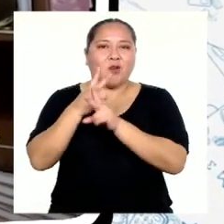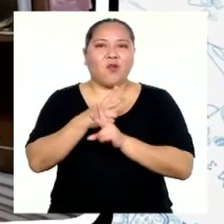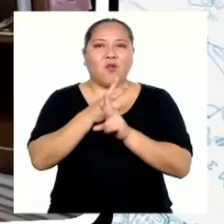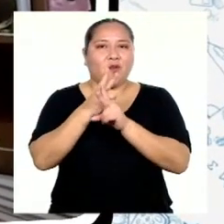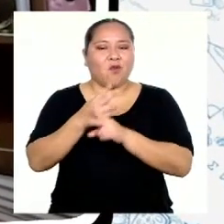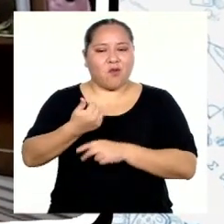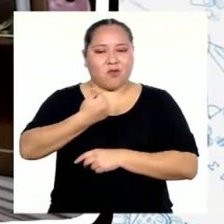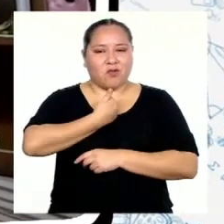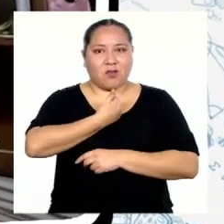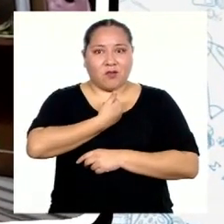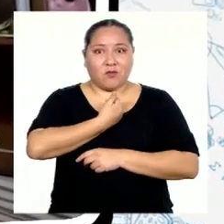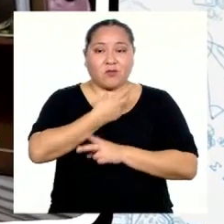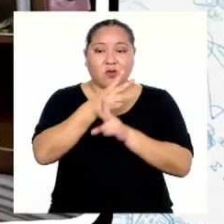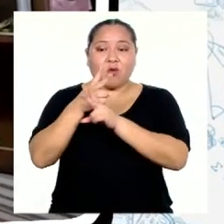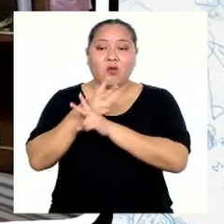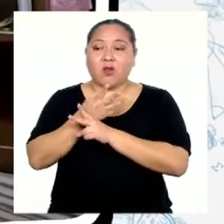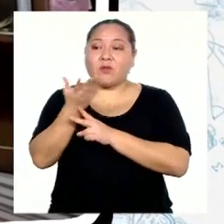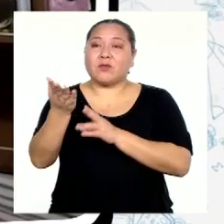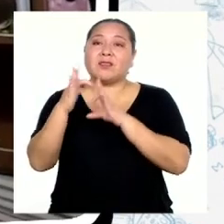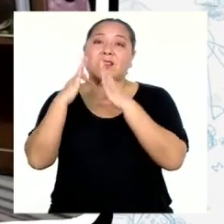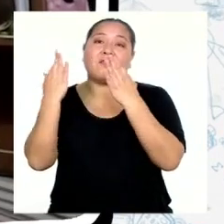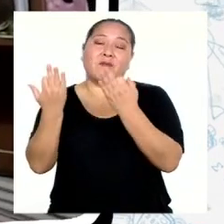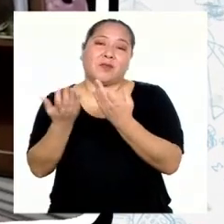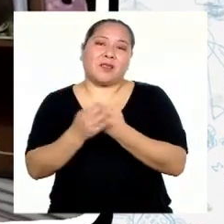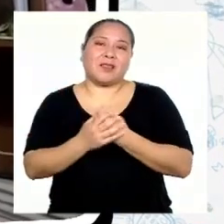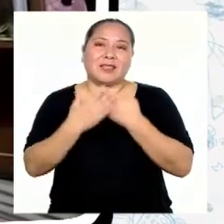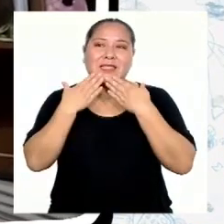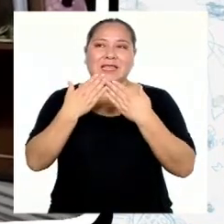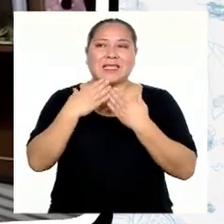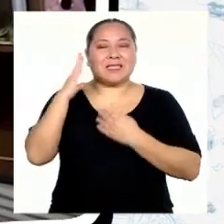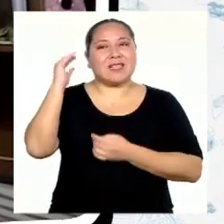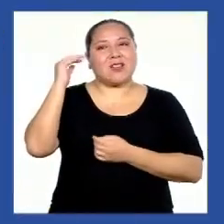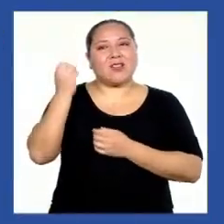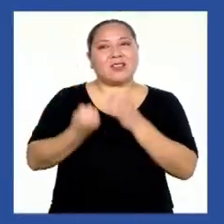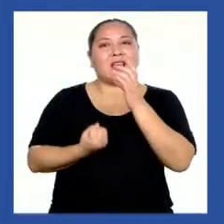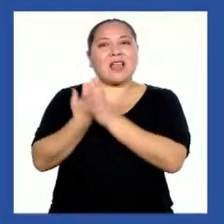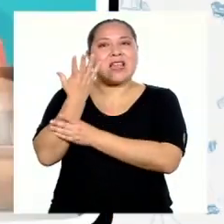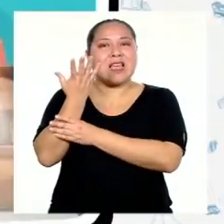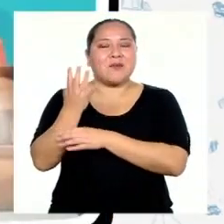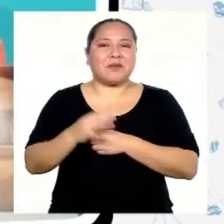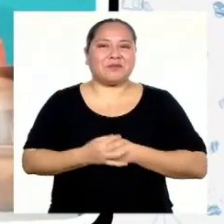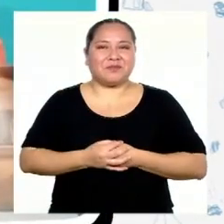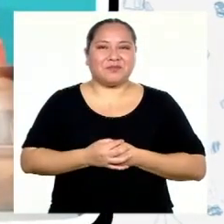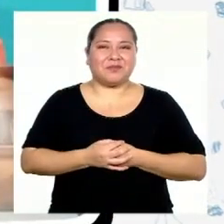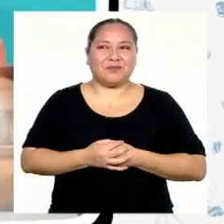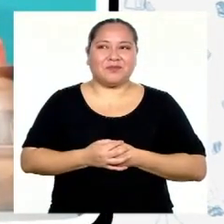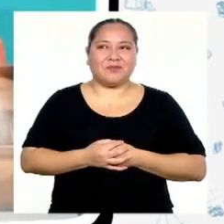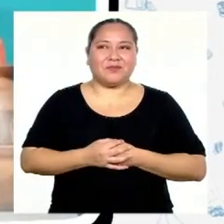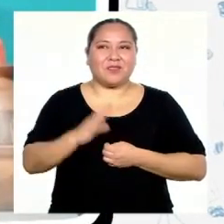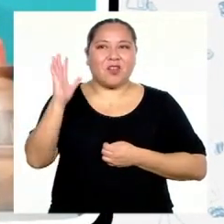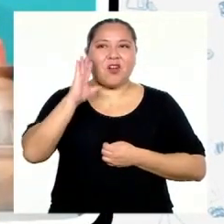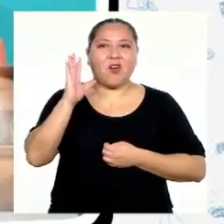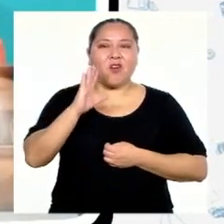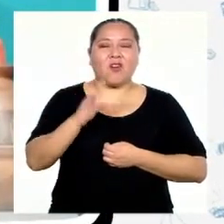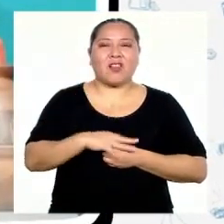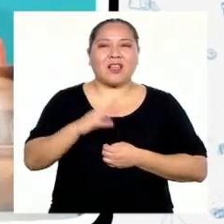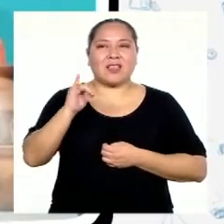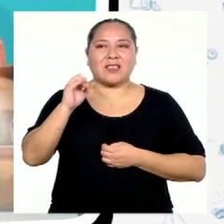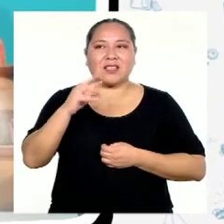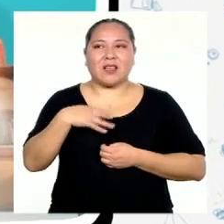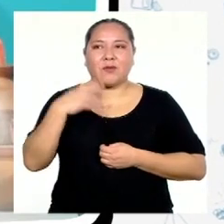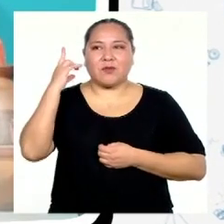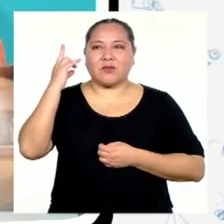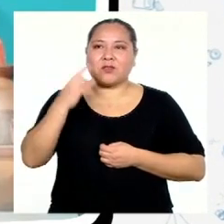y cuidemos a los nuestros. Gracias. Saludos desde Arequipa. Saludos Yanira y profesora. En